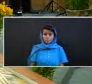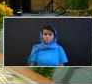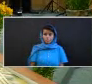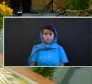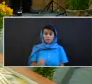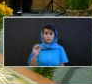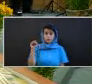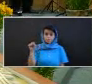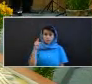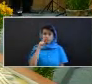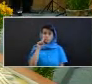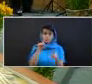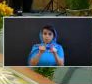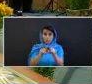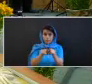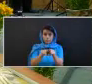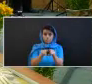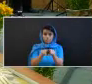También